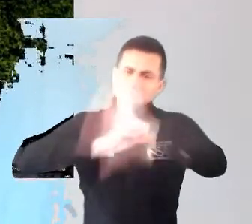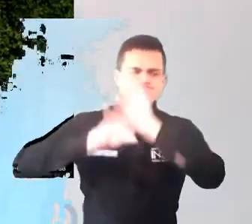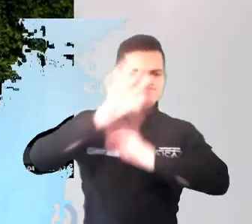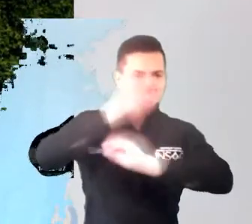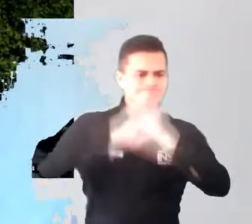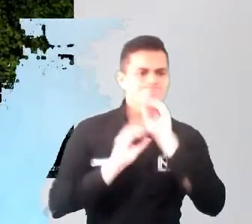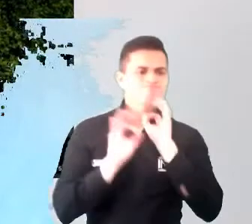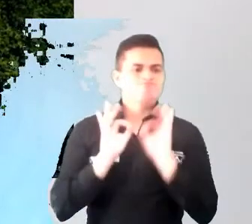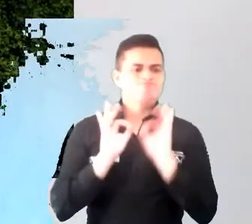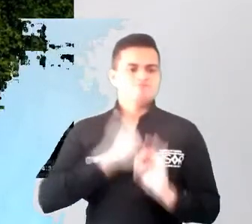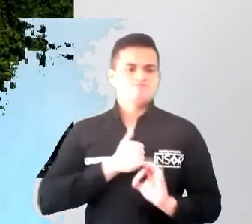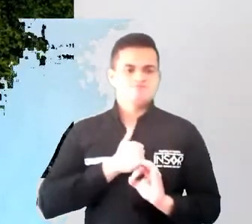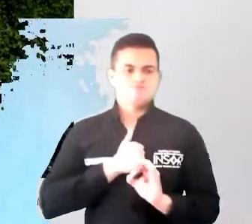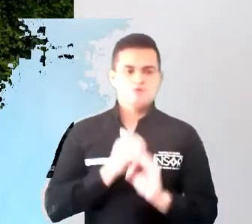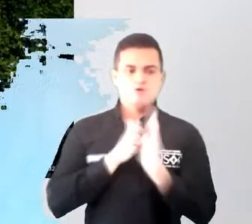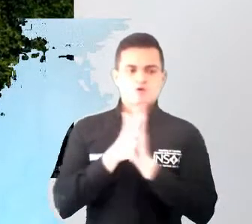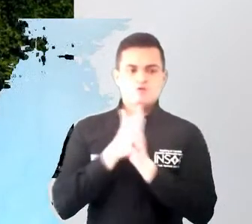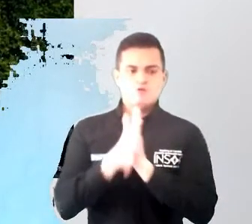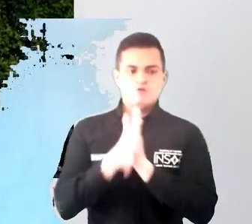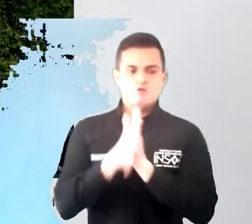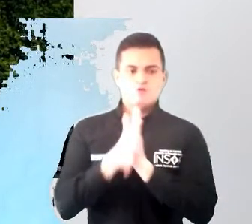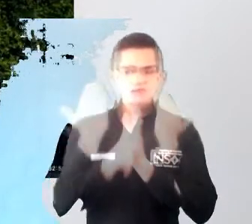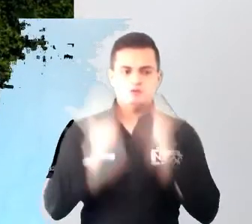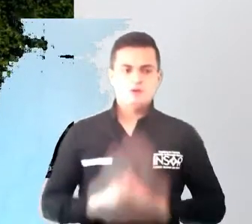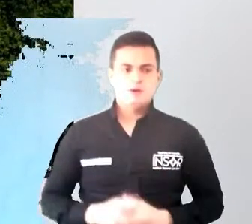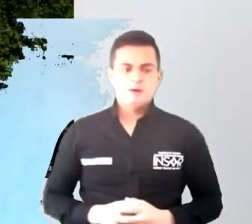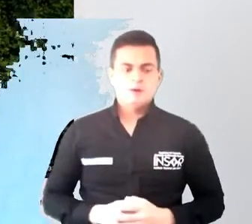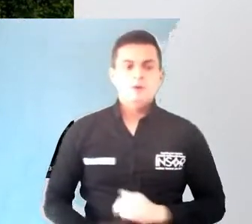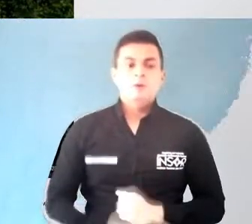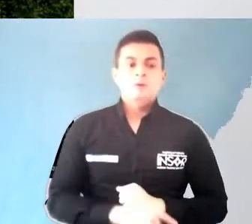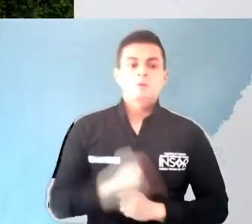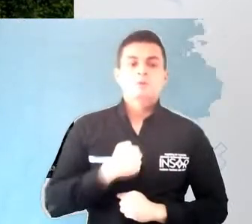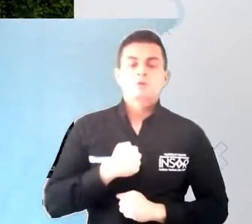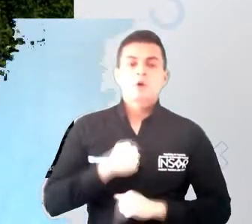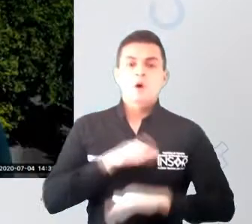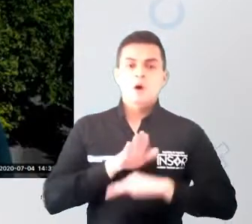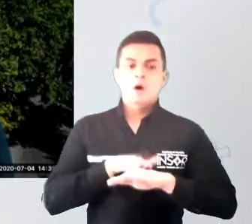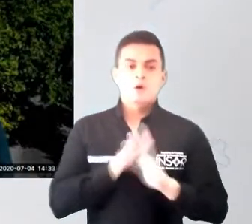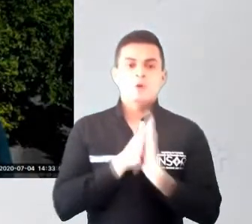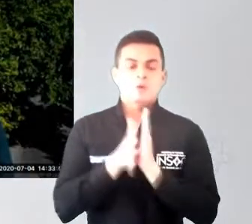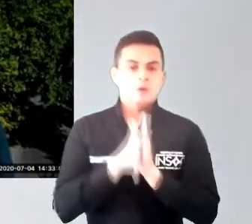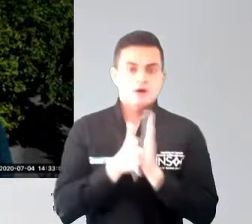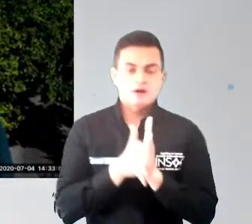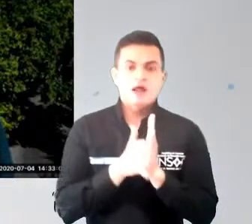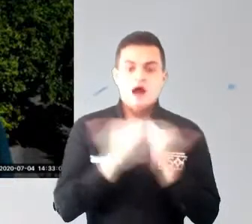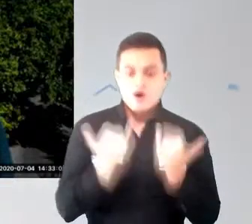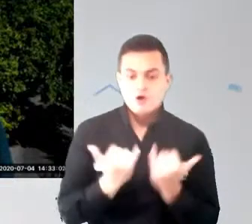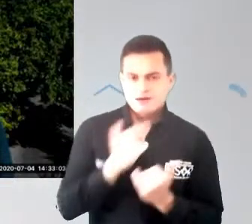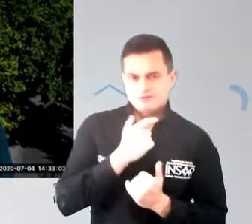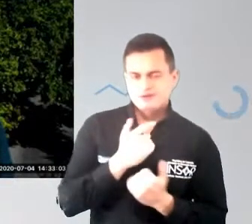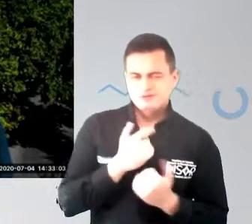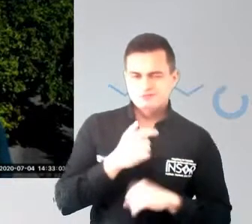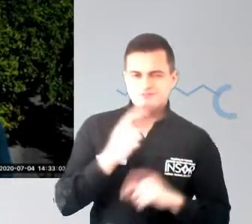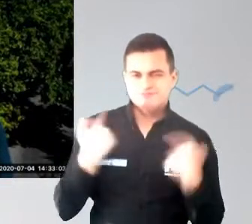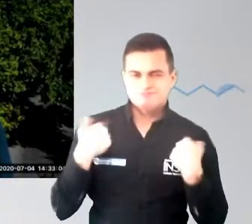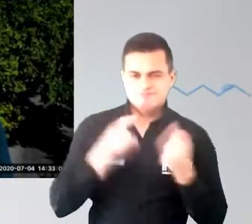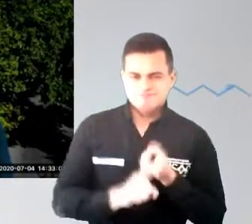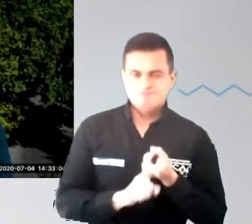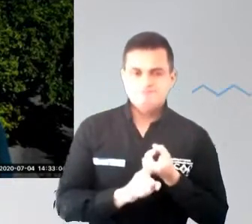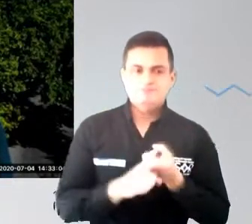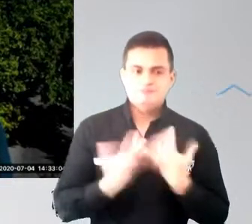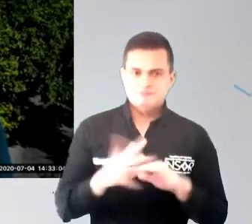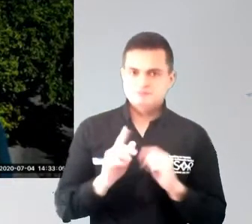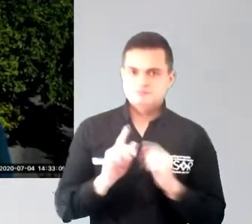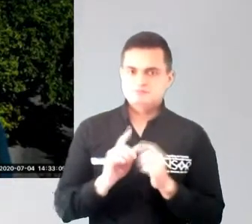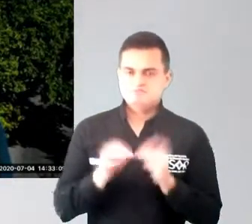mensaje. Voy a continuar en inglés a vez de español porque